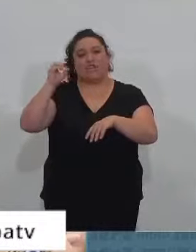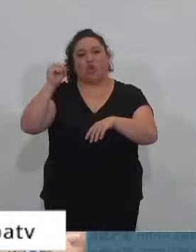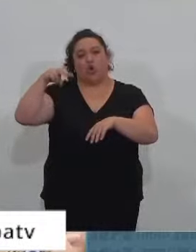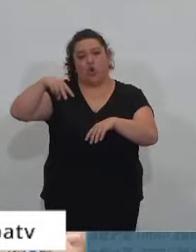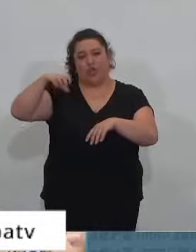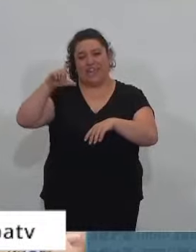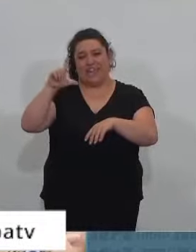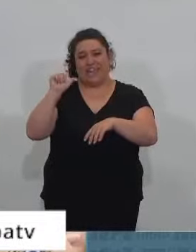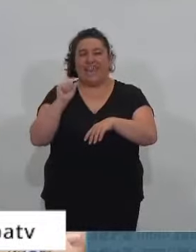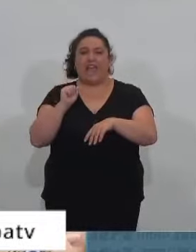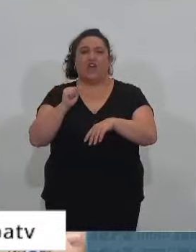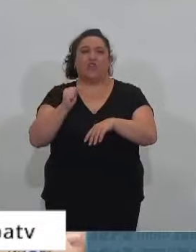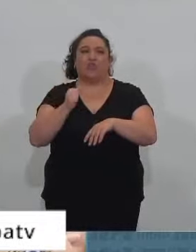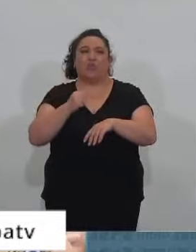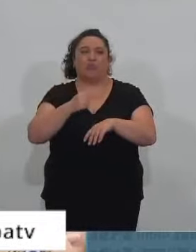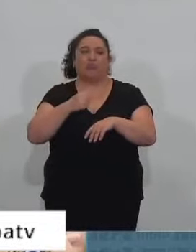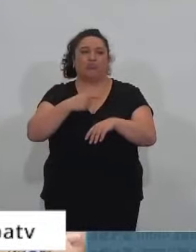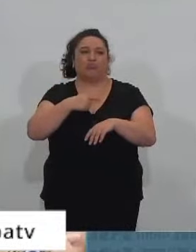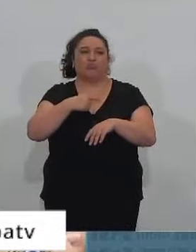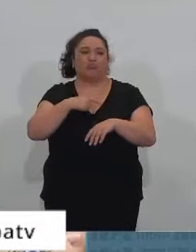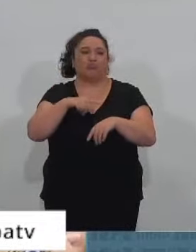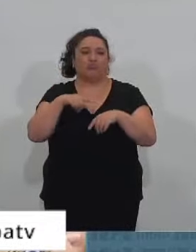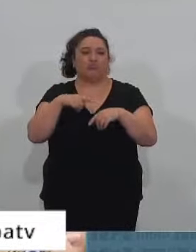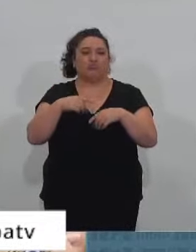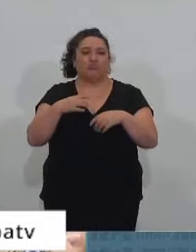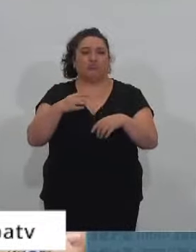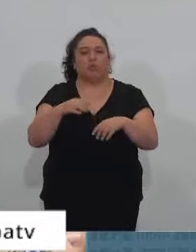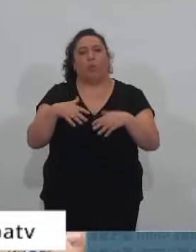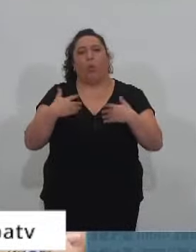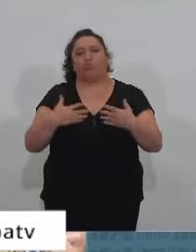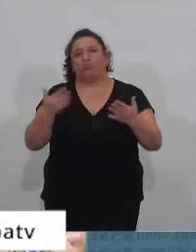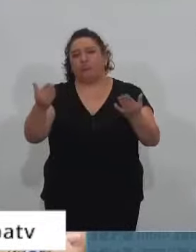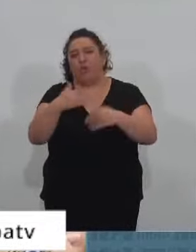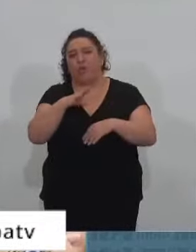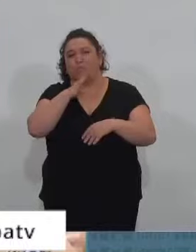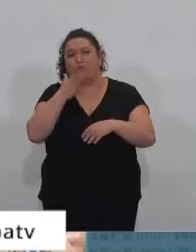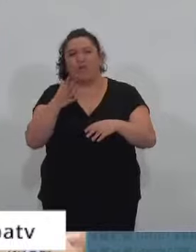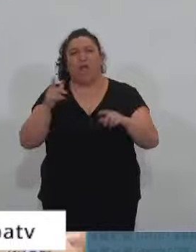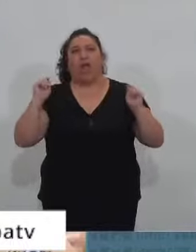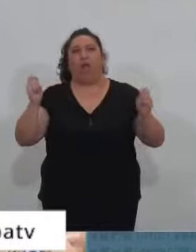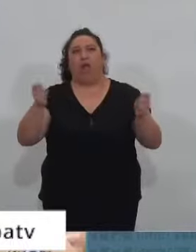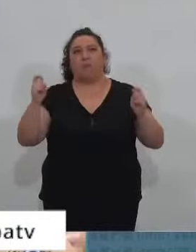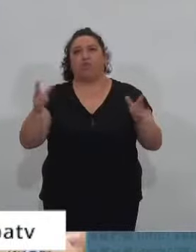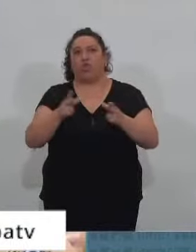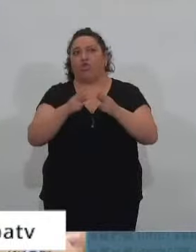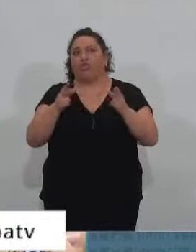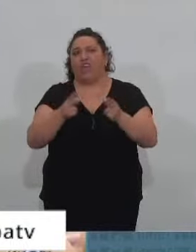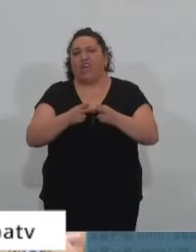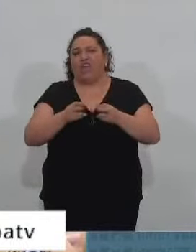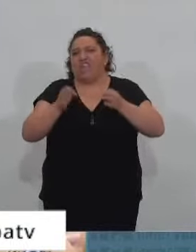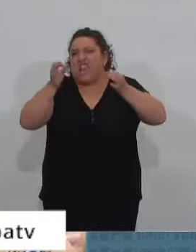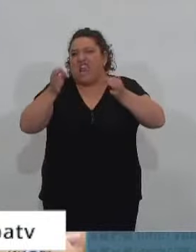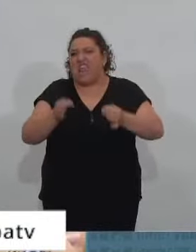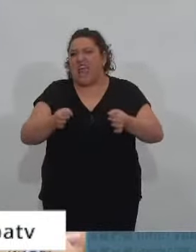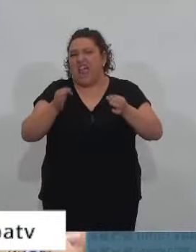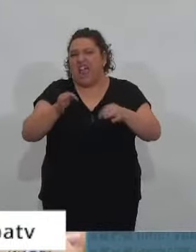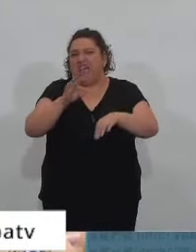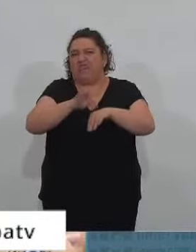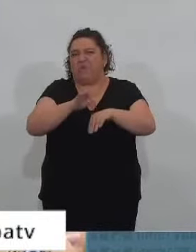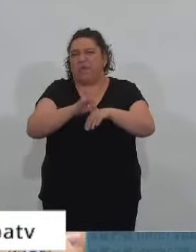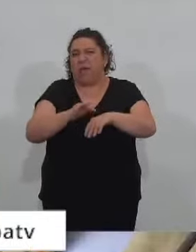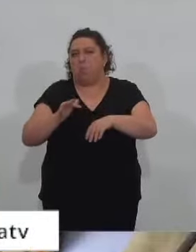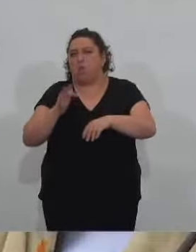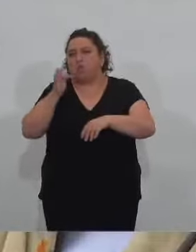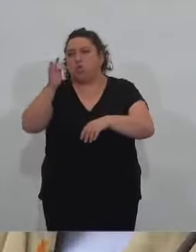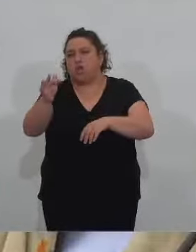pequeña alarma social cuando realmente no hay ningún informe que diga que hay un positivo en legionela. Le voy a contar un poco el histórico de